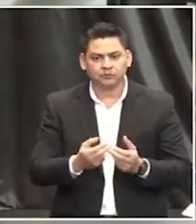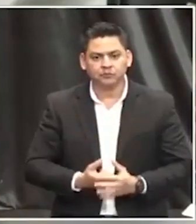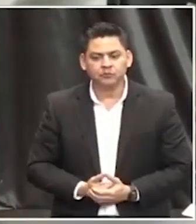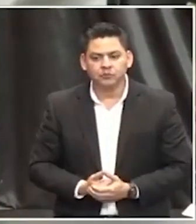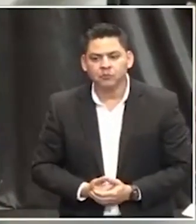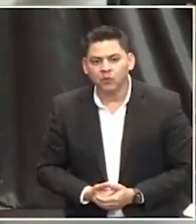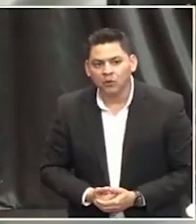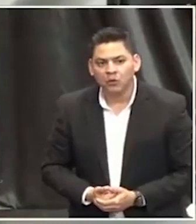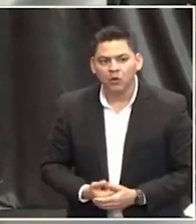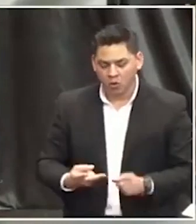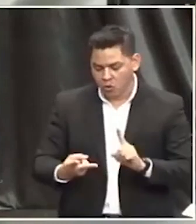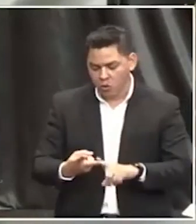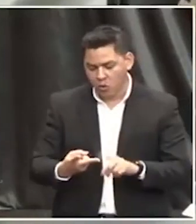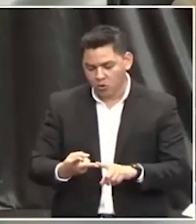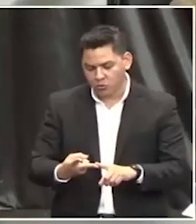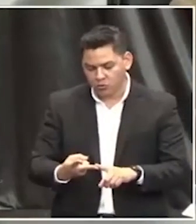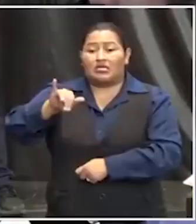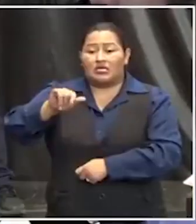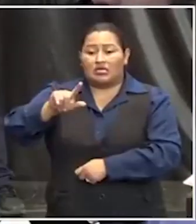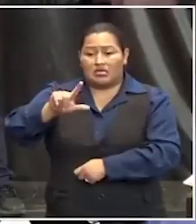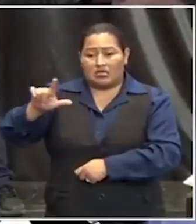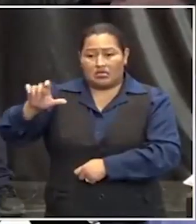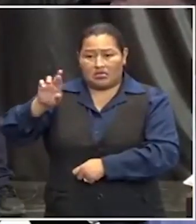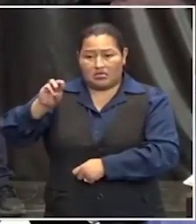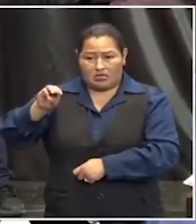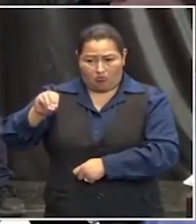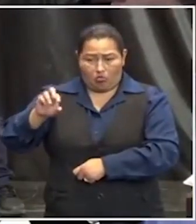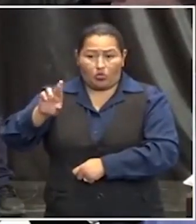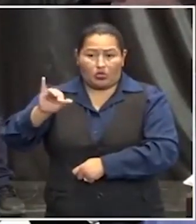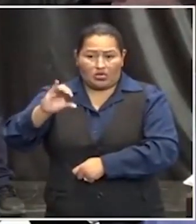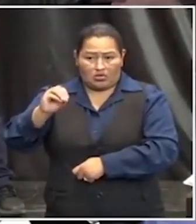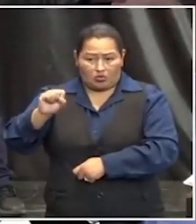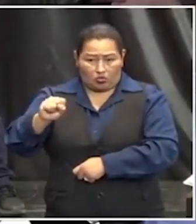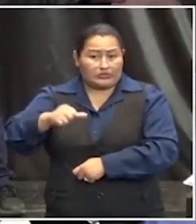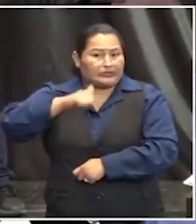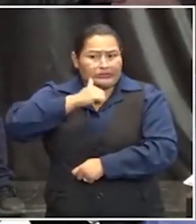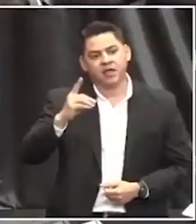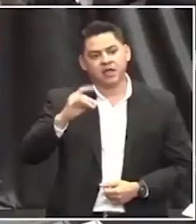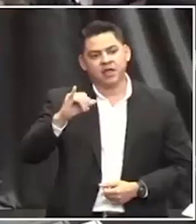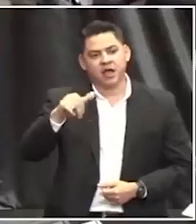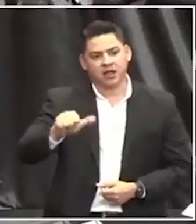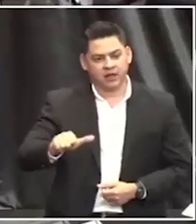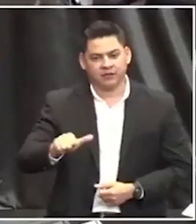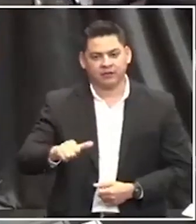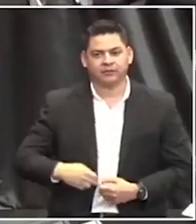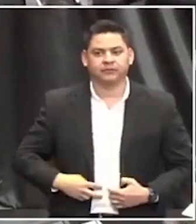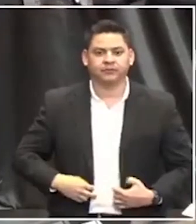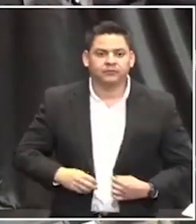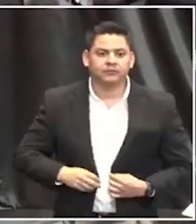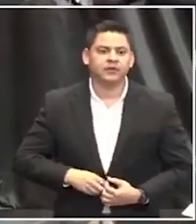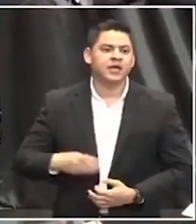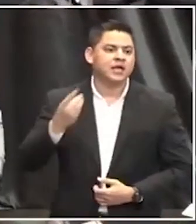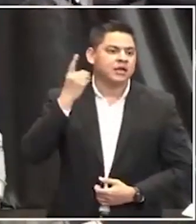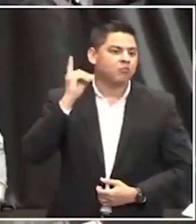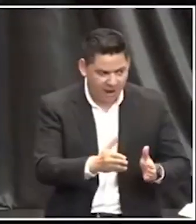que lamentablemente en México el cáncer de próstata es la primera causa de enfermedad y muerte masculina ya que cobra